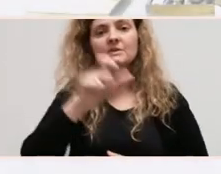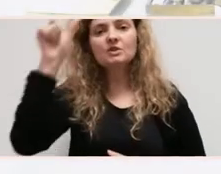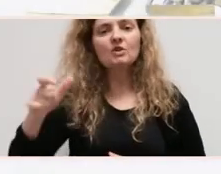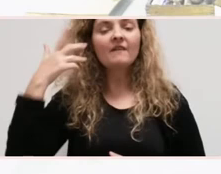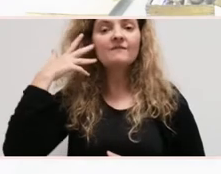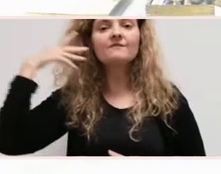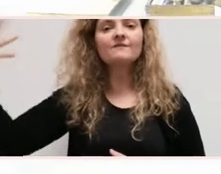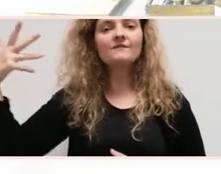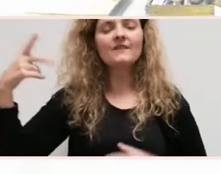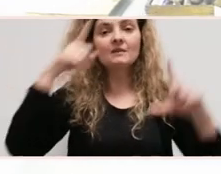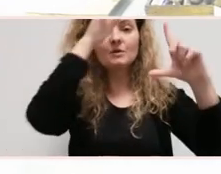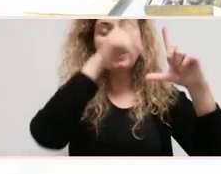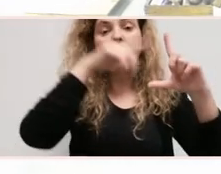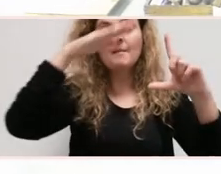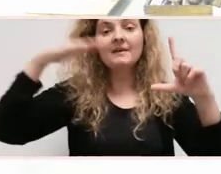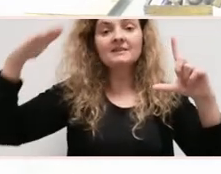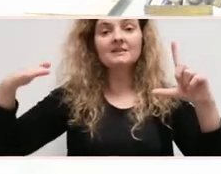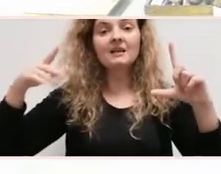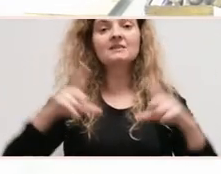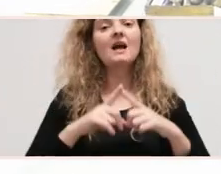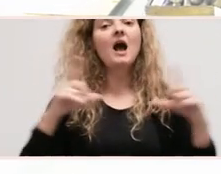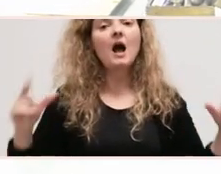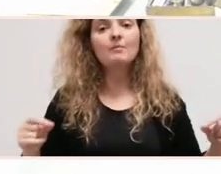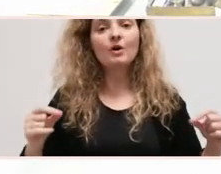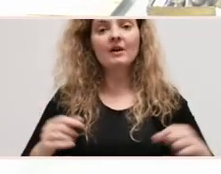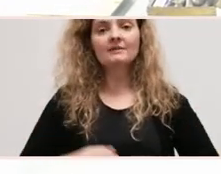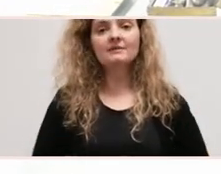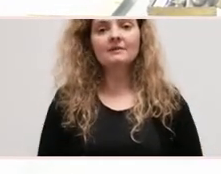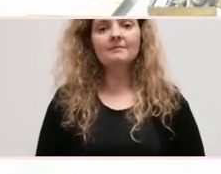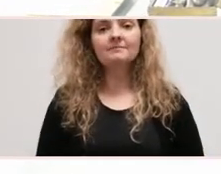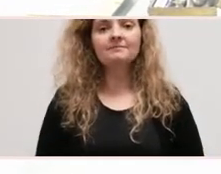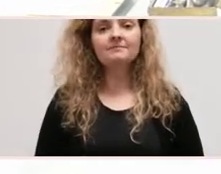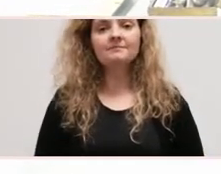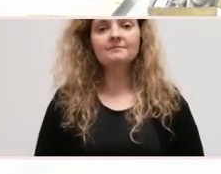grandes artistas de la paisaje japonesa.